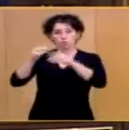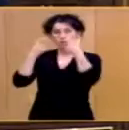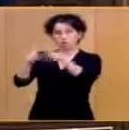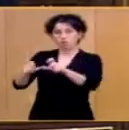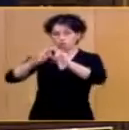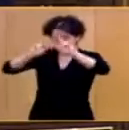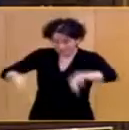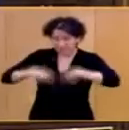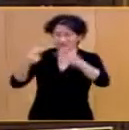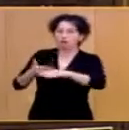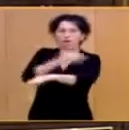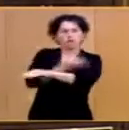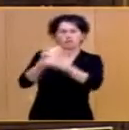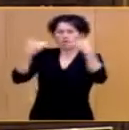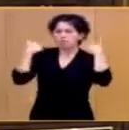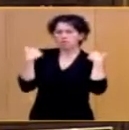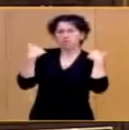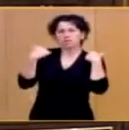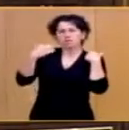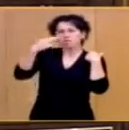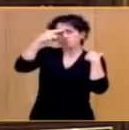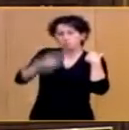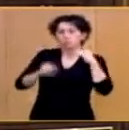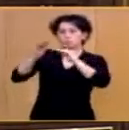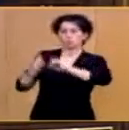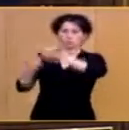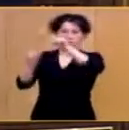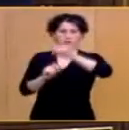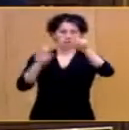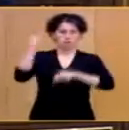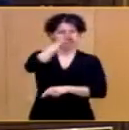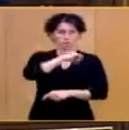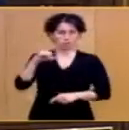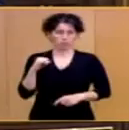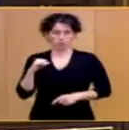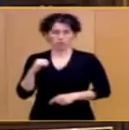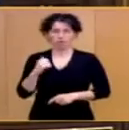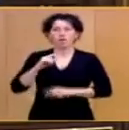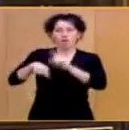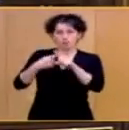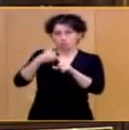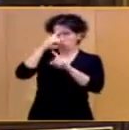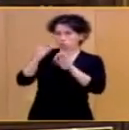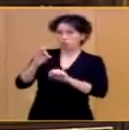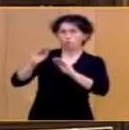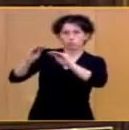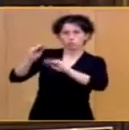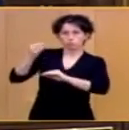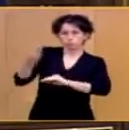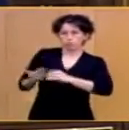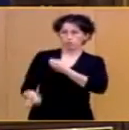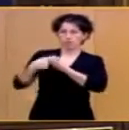desde el respeto a las competencias autonómicas y teniendo en cuenta la importancia de estas instituciones en la economía de las